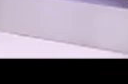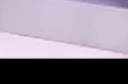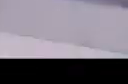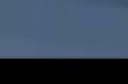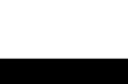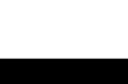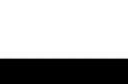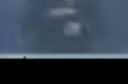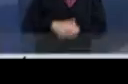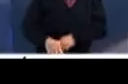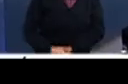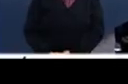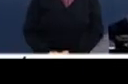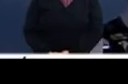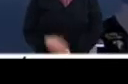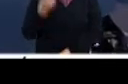instituto.